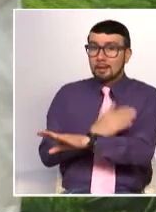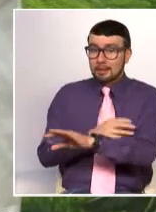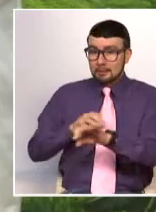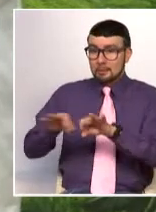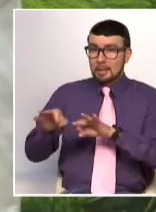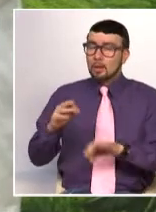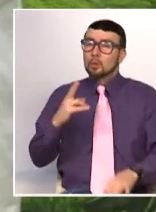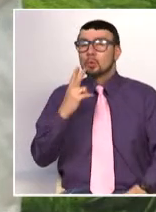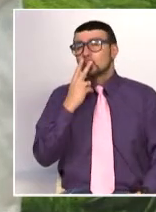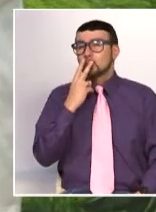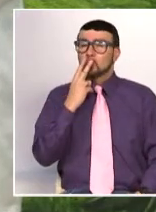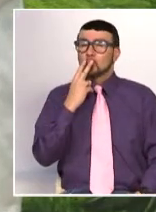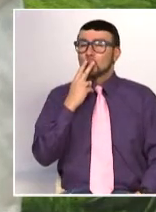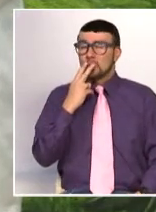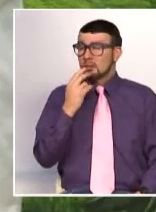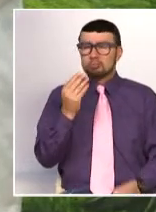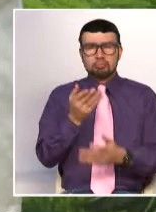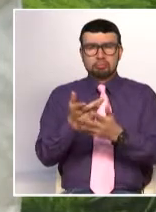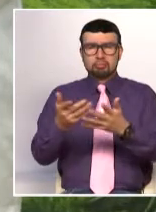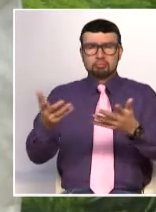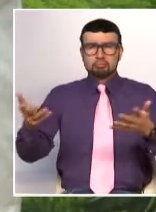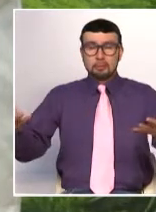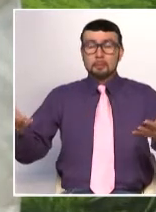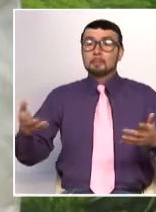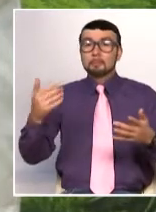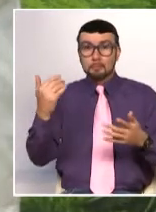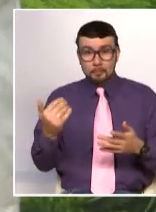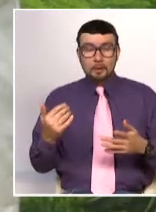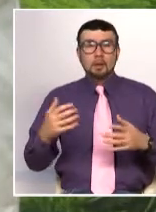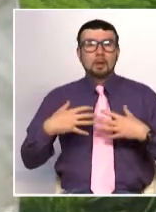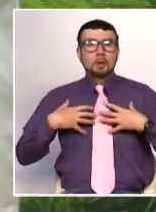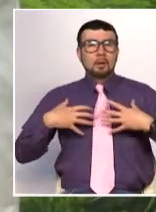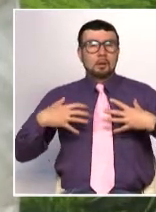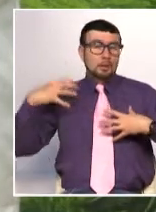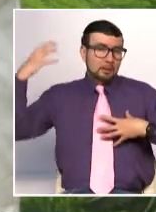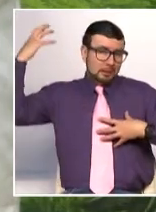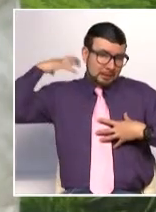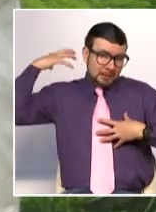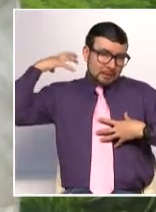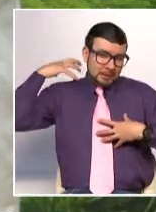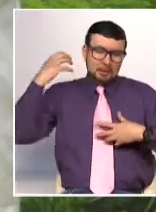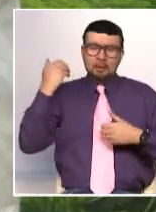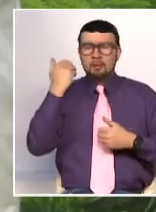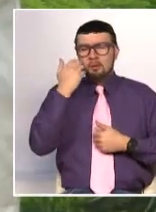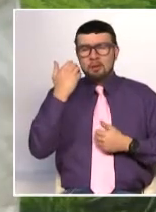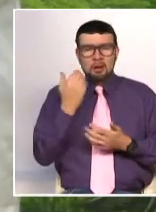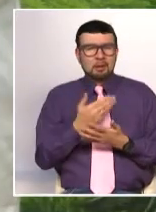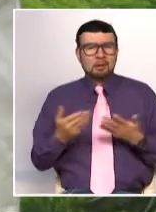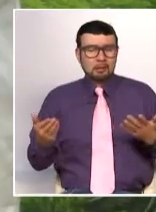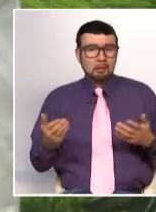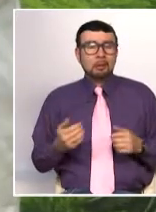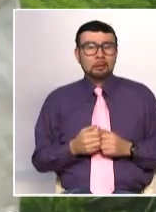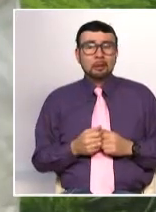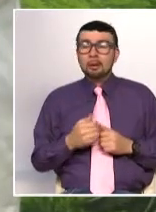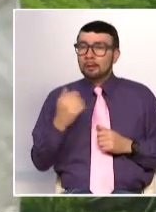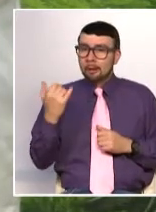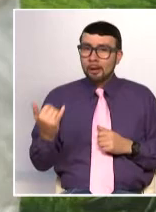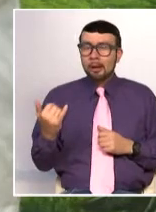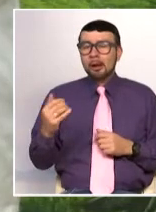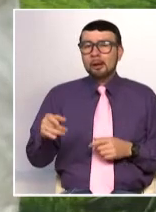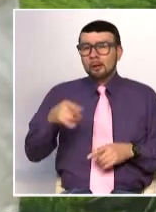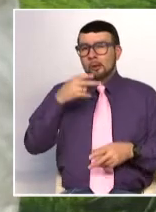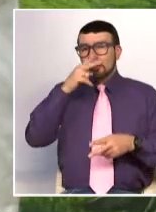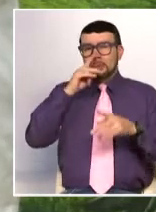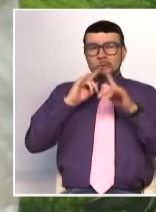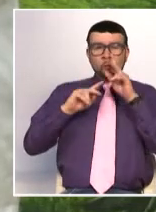tabaquismo de las exposiciones químicas son las alteraciones pulmonares cierto las muy conocidas neumoconiosis o hay otras que no se clasifican como neurogénesis pero ya